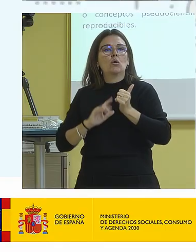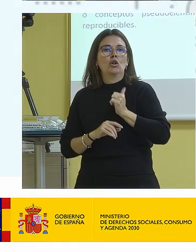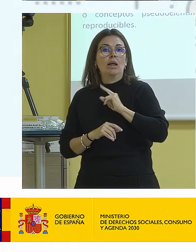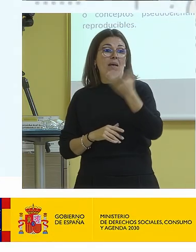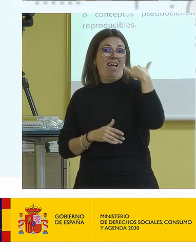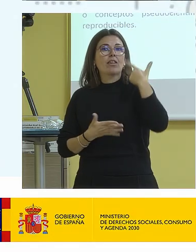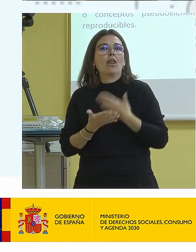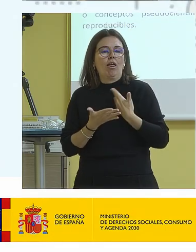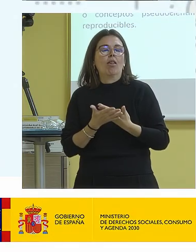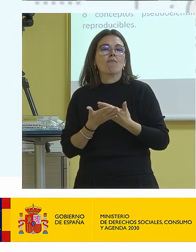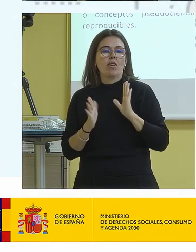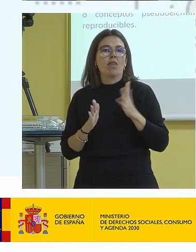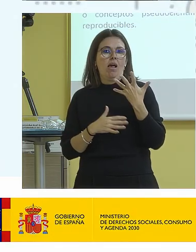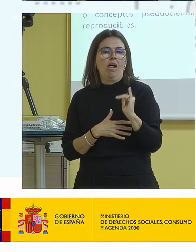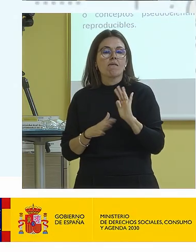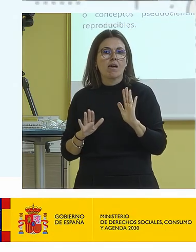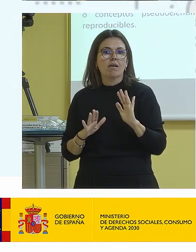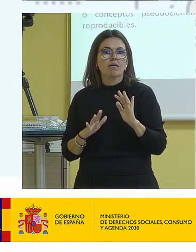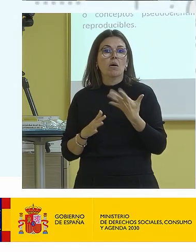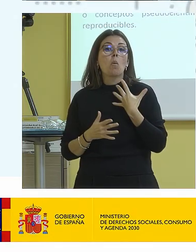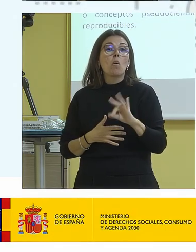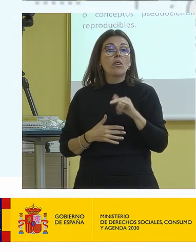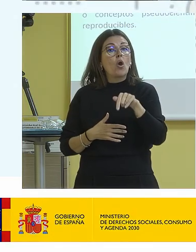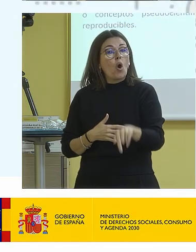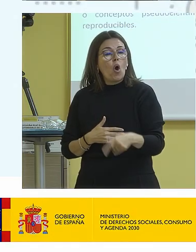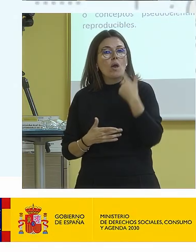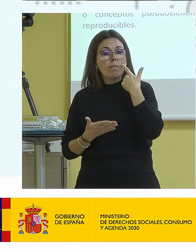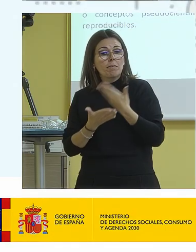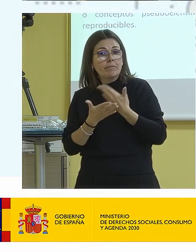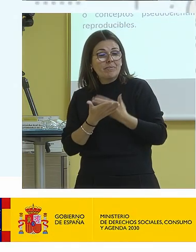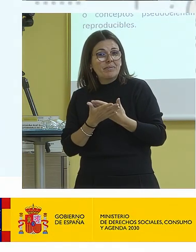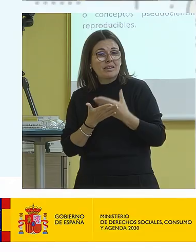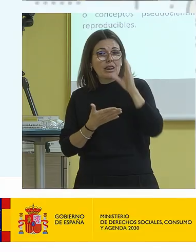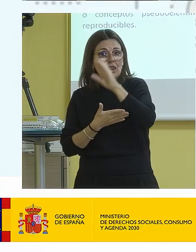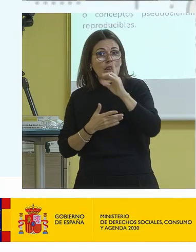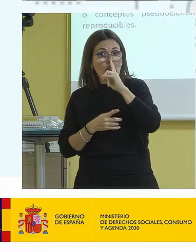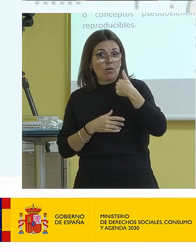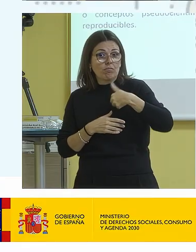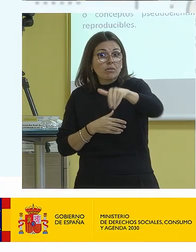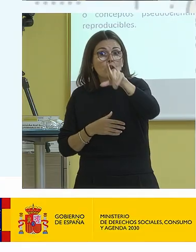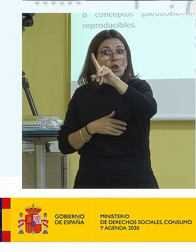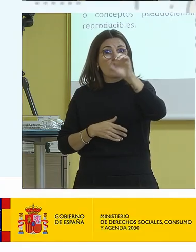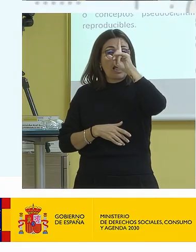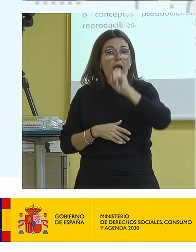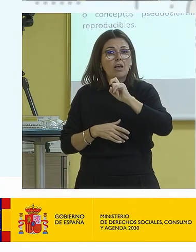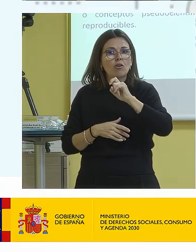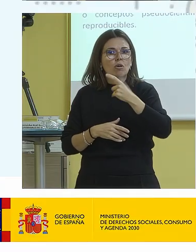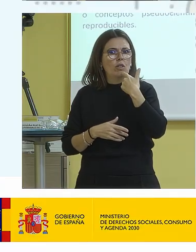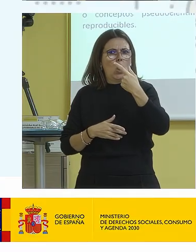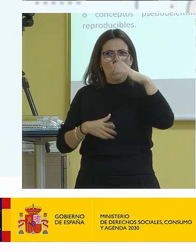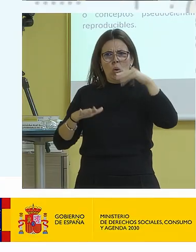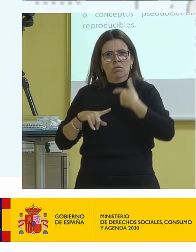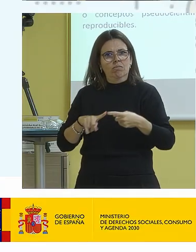en evidencia. ¿Qué quiere decir esto? Que a lo mejor hay cosas que hoy están basadas en evidencia, que dentro de 100 años se llevan las manos a la